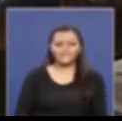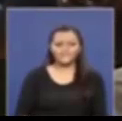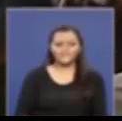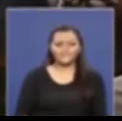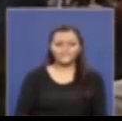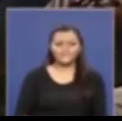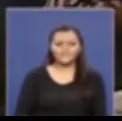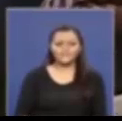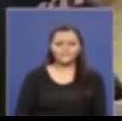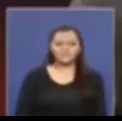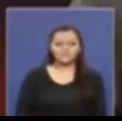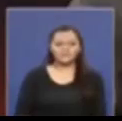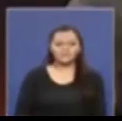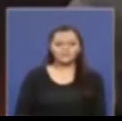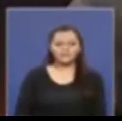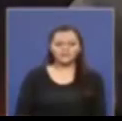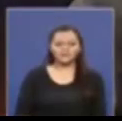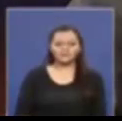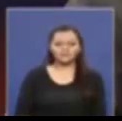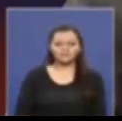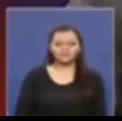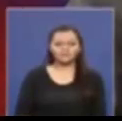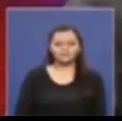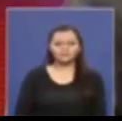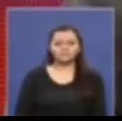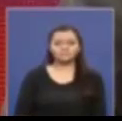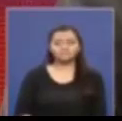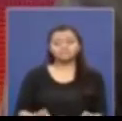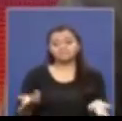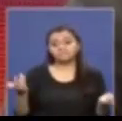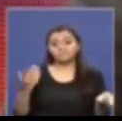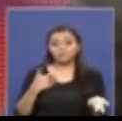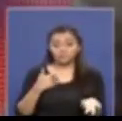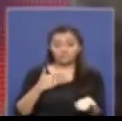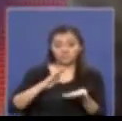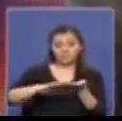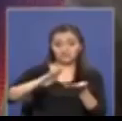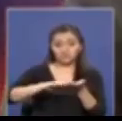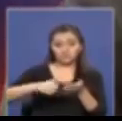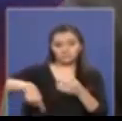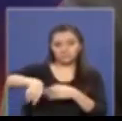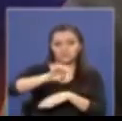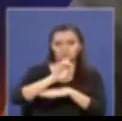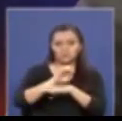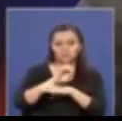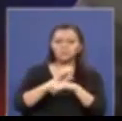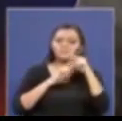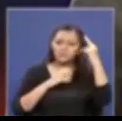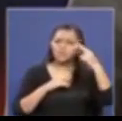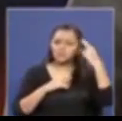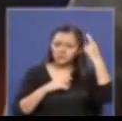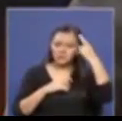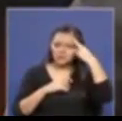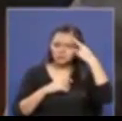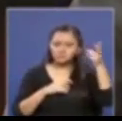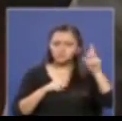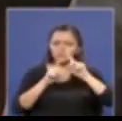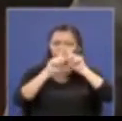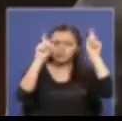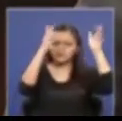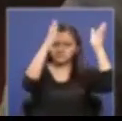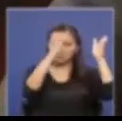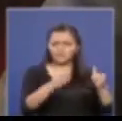Y verán, nosotros sabemos hacer las cosas. Esto se ha sido una omisión. Yo le pido disculpas al pueblo ecuatoriano. Tenían razón en eso los supuestos